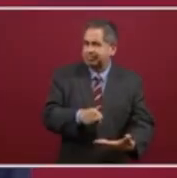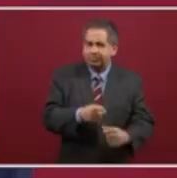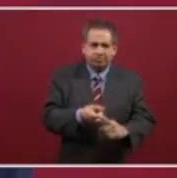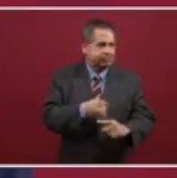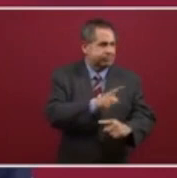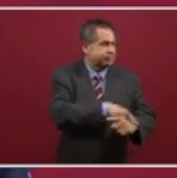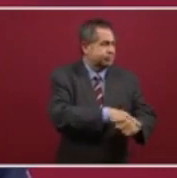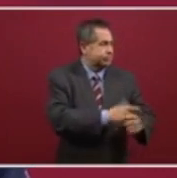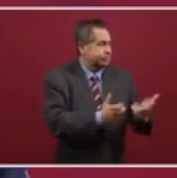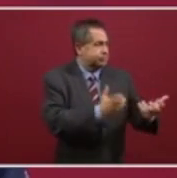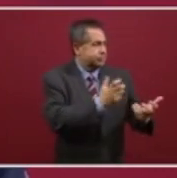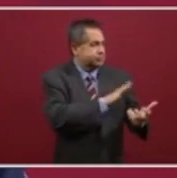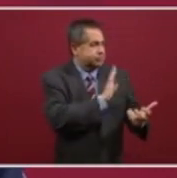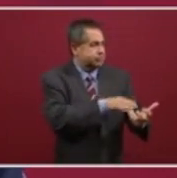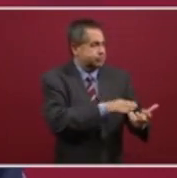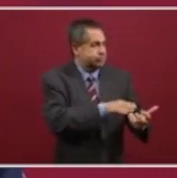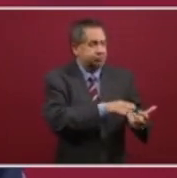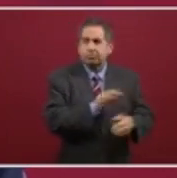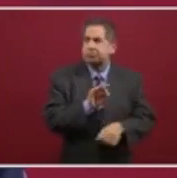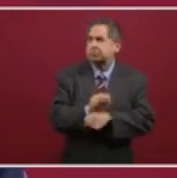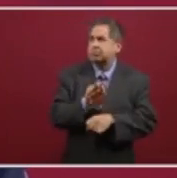lo de las estancias infantiles.